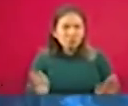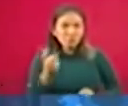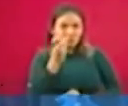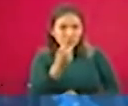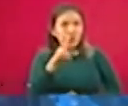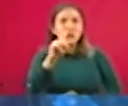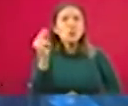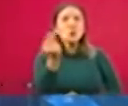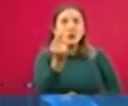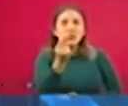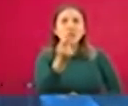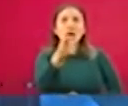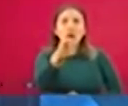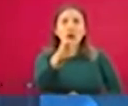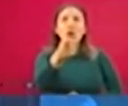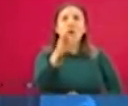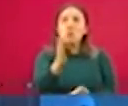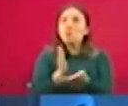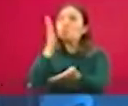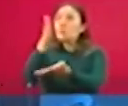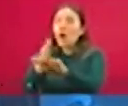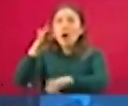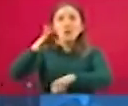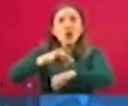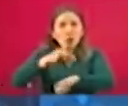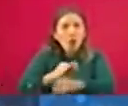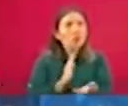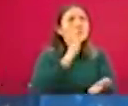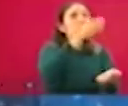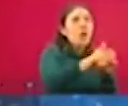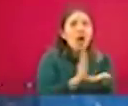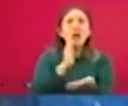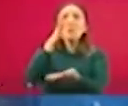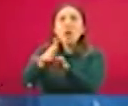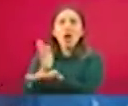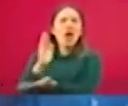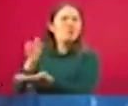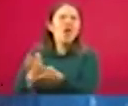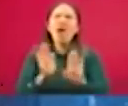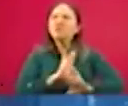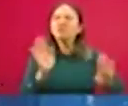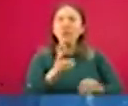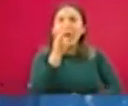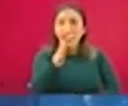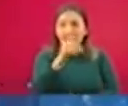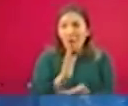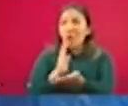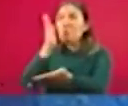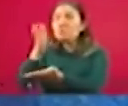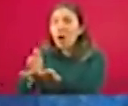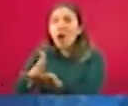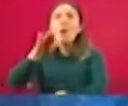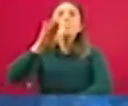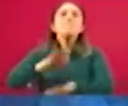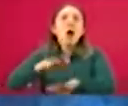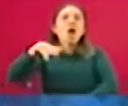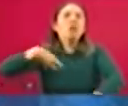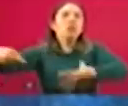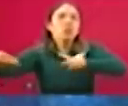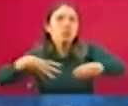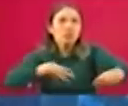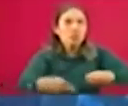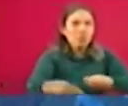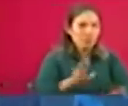País, doctor López-Gatell, que las cifras en México de contagiados la sitúa el periódico El País